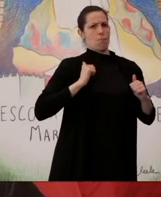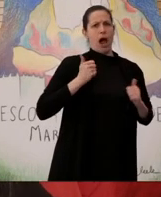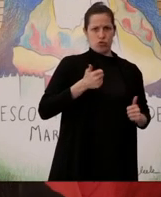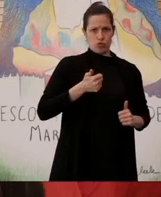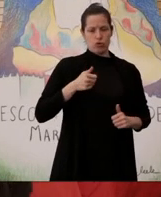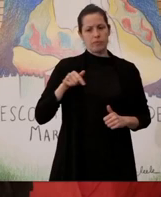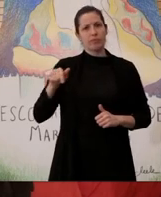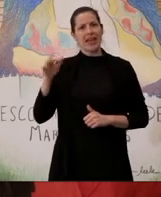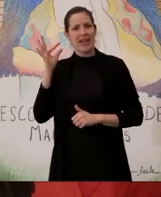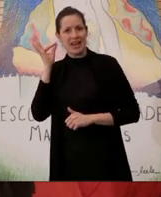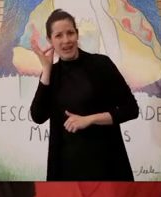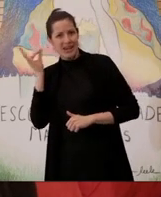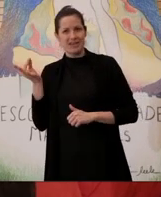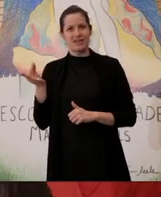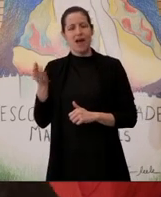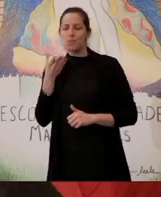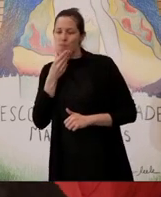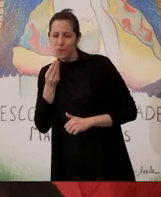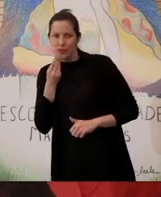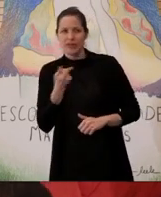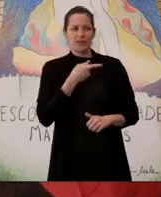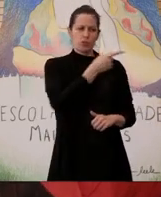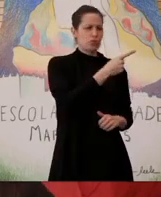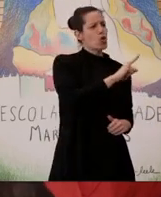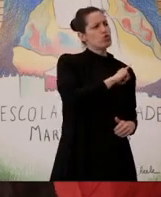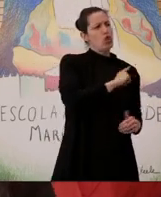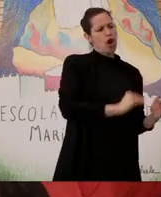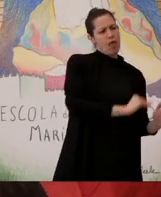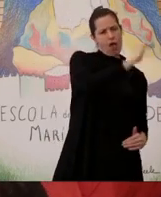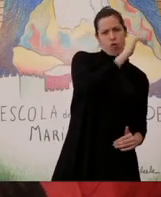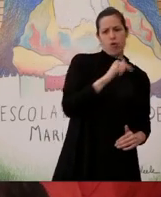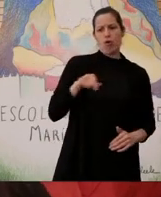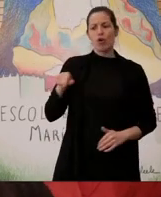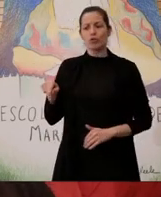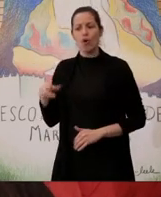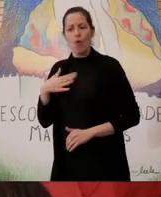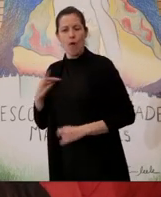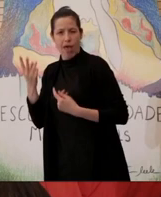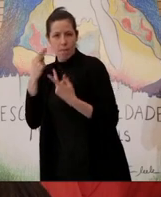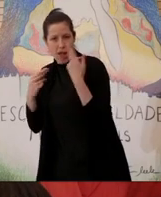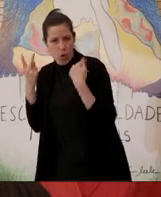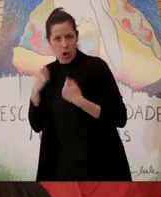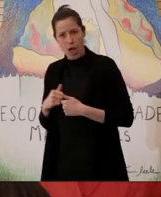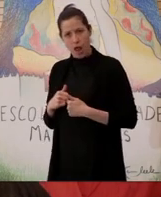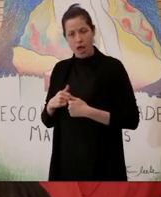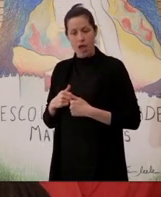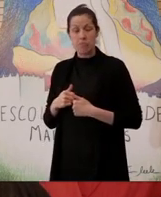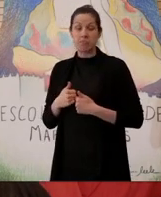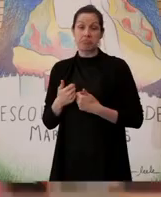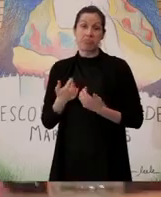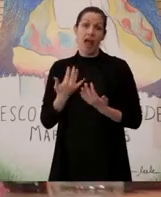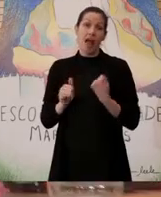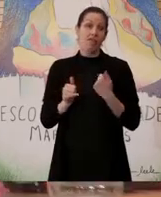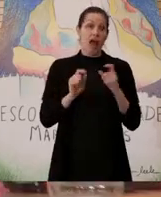vas a ser un soldado la niña vas a crecer y vas a tener muchos niños y a lo mejor eres peluquera y a lo mejor la forma de